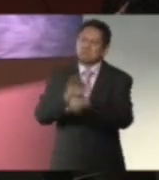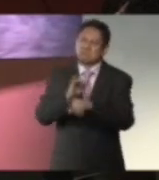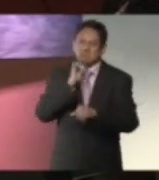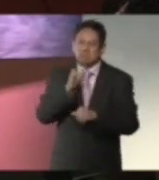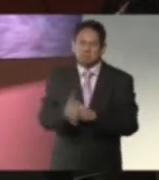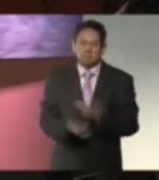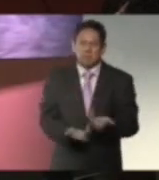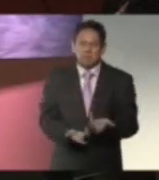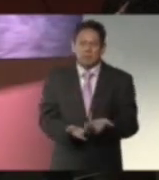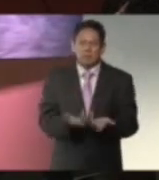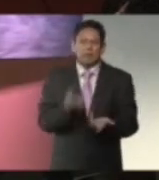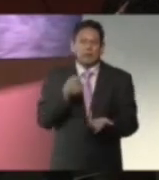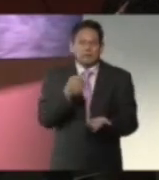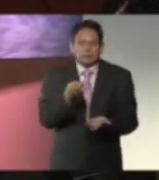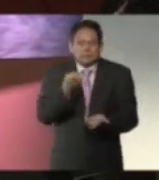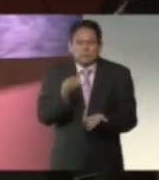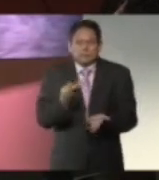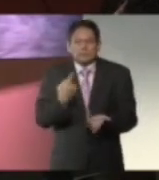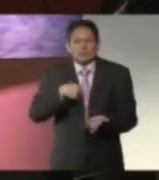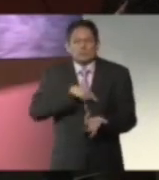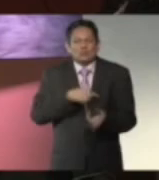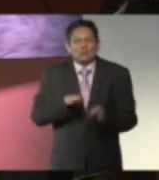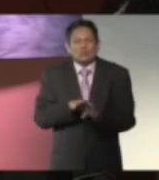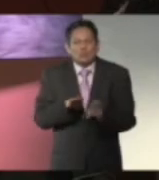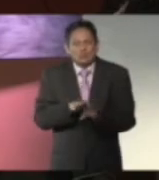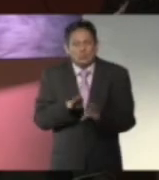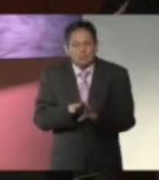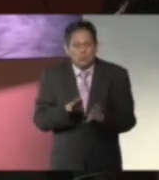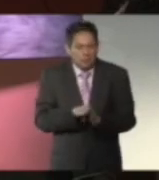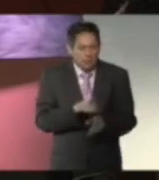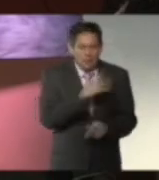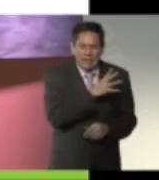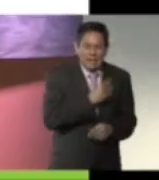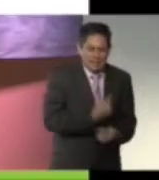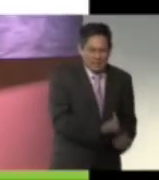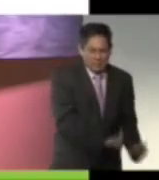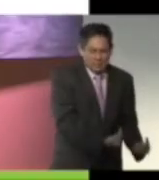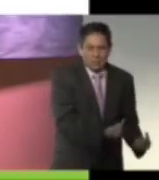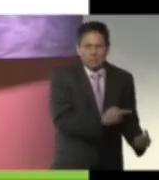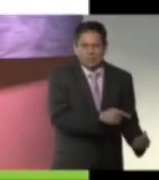el problema de la educación de los menores para poder trabajar? Con nuestras redes